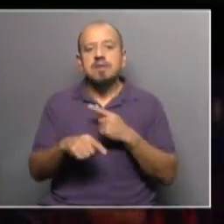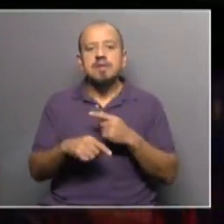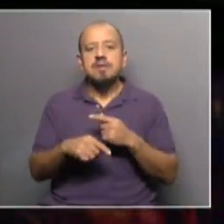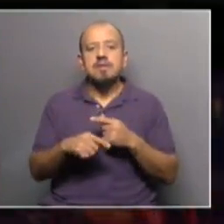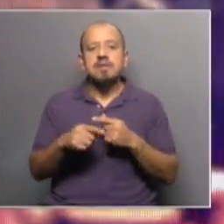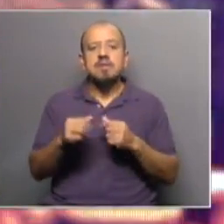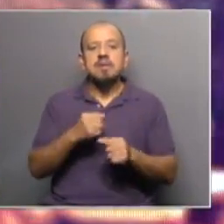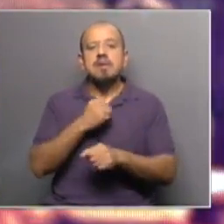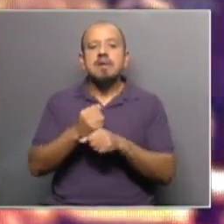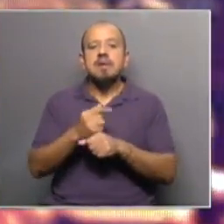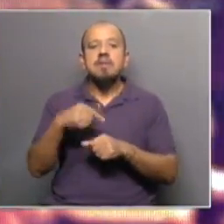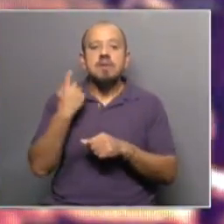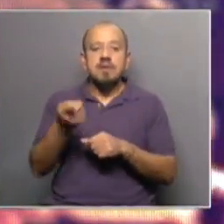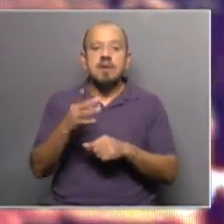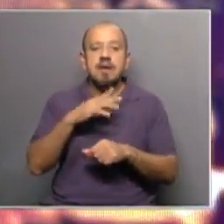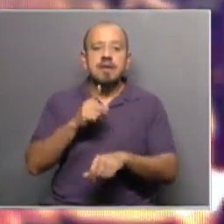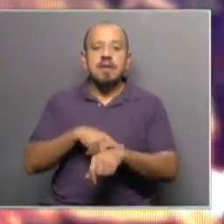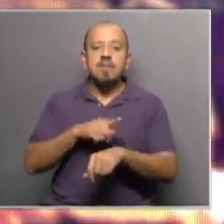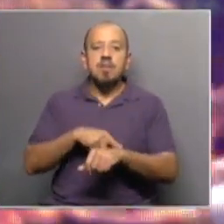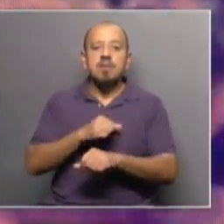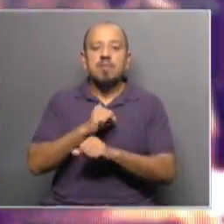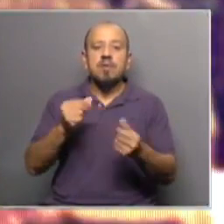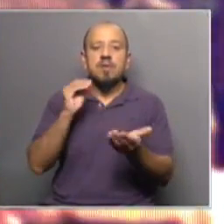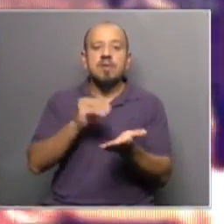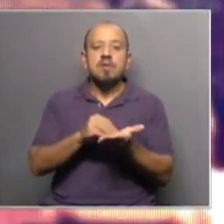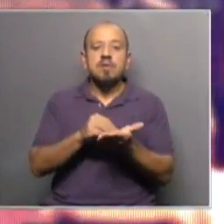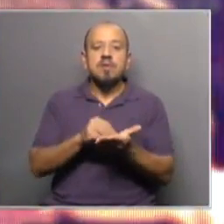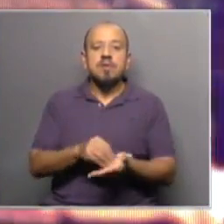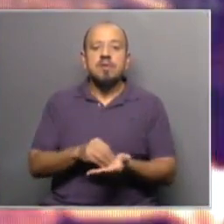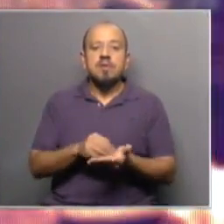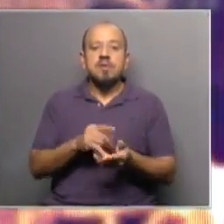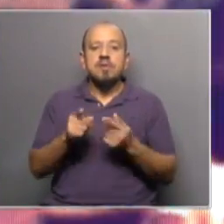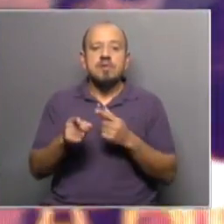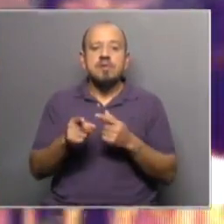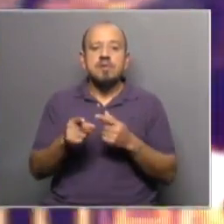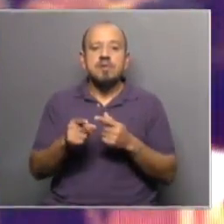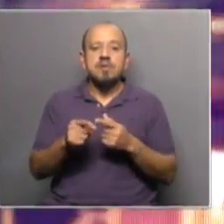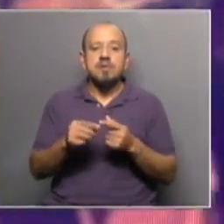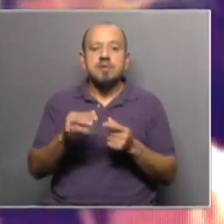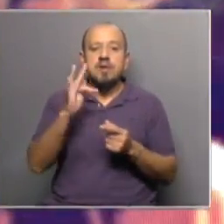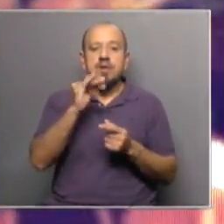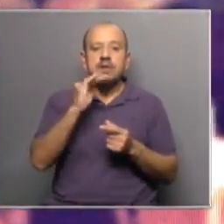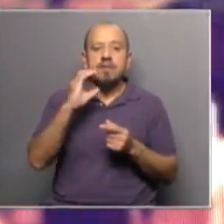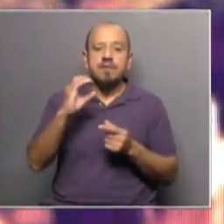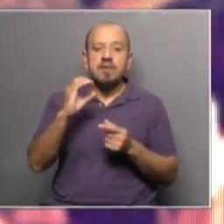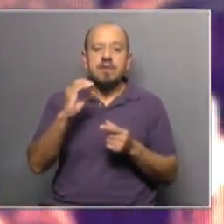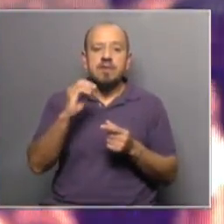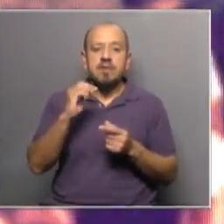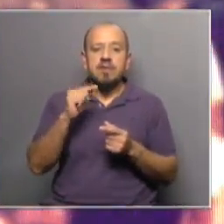recuerdo, hasta mañana tienen tiempo de inscribirse. Se pueden inscribir a través de la página